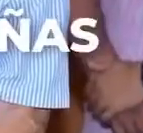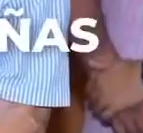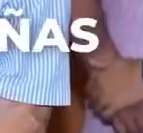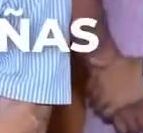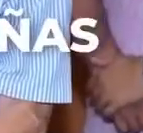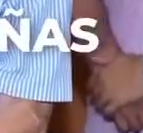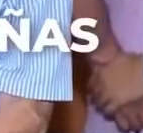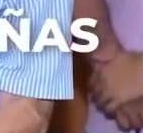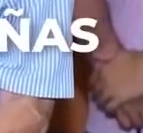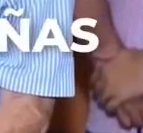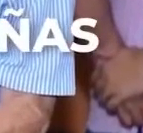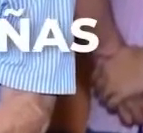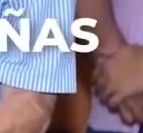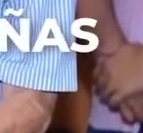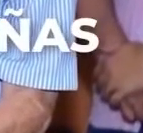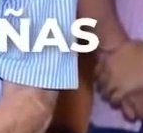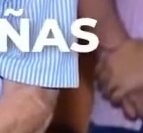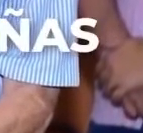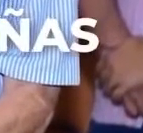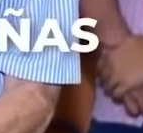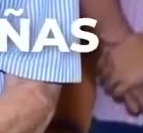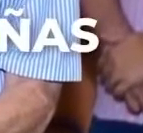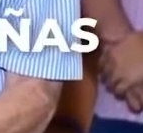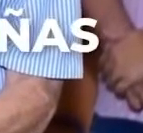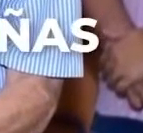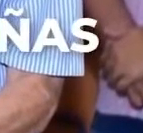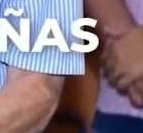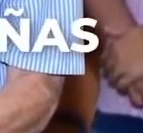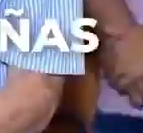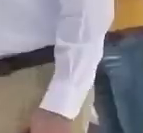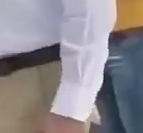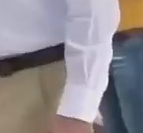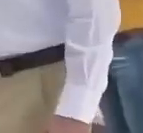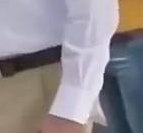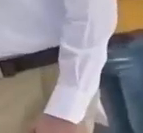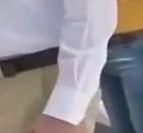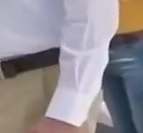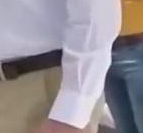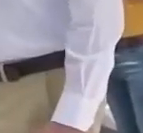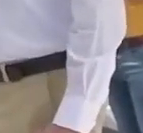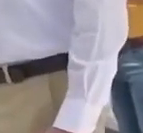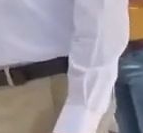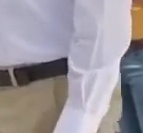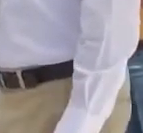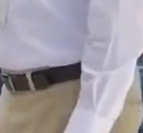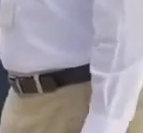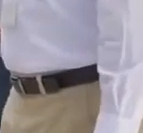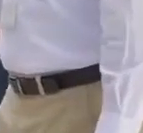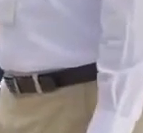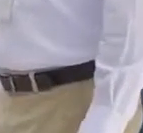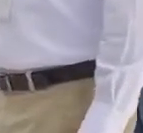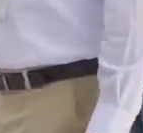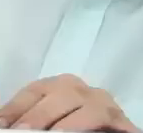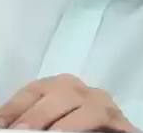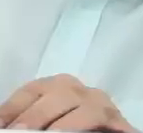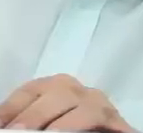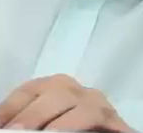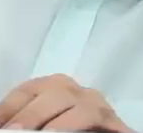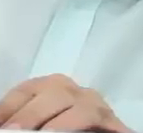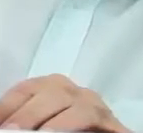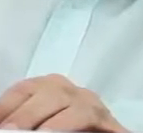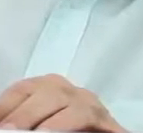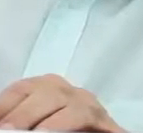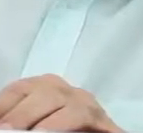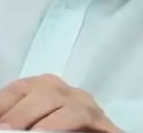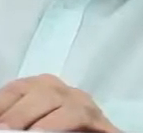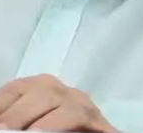la posibilidad de que más empresas cucuteñas y nacionales ofrezcan sus servicios con calidad y transparencia. Eso es frenar la